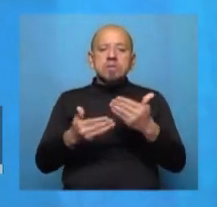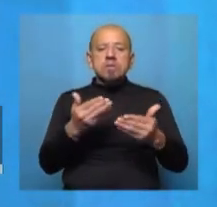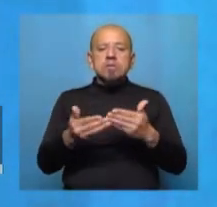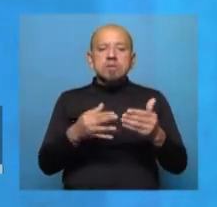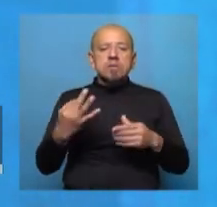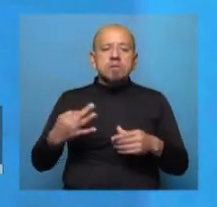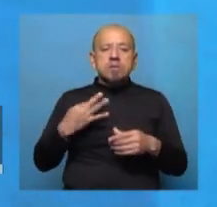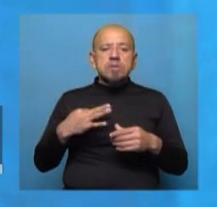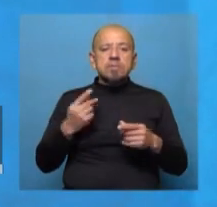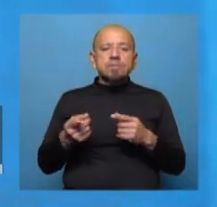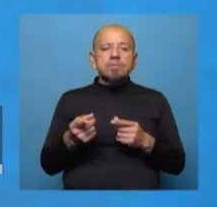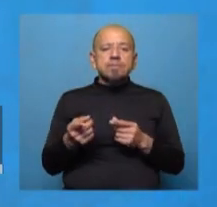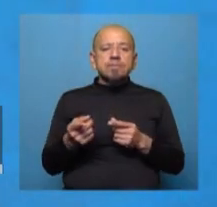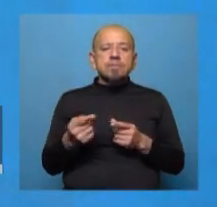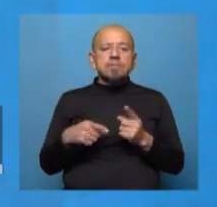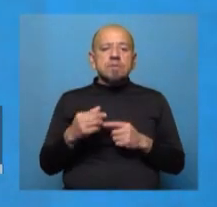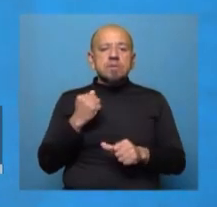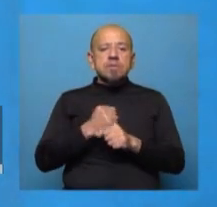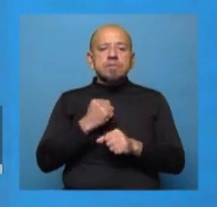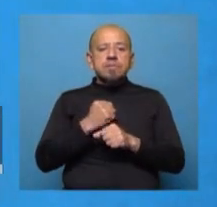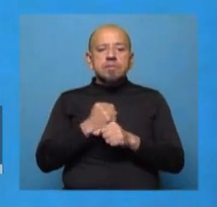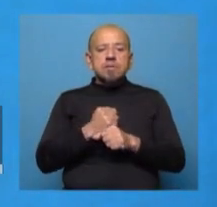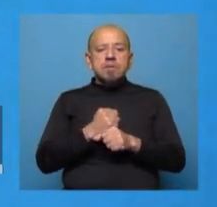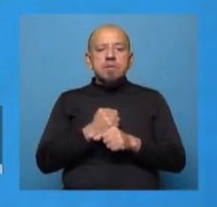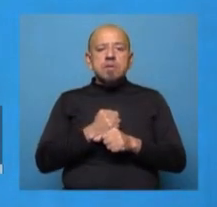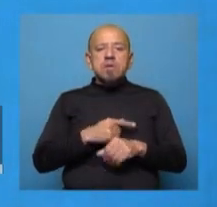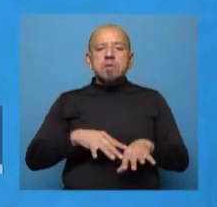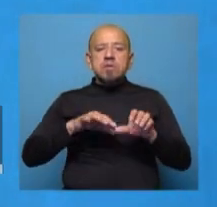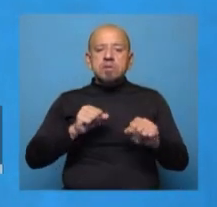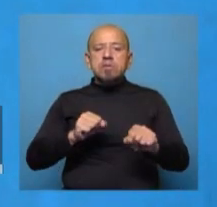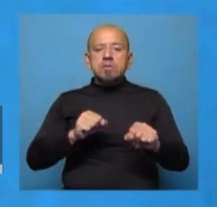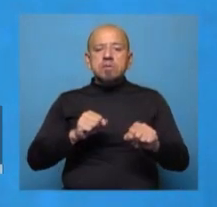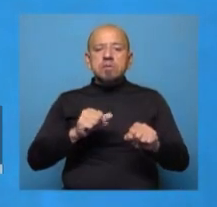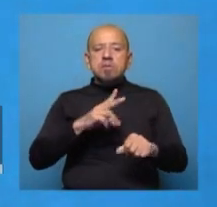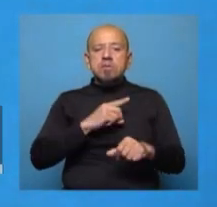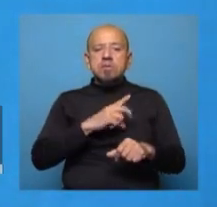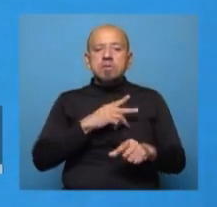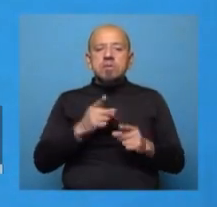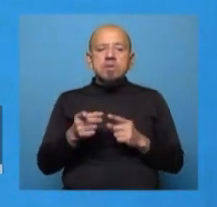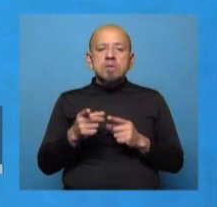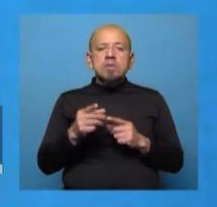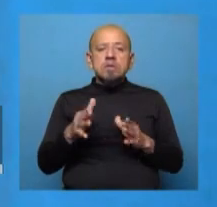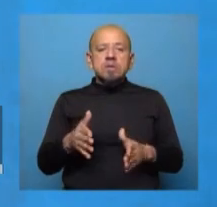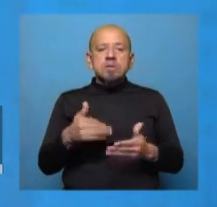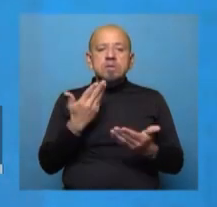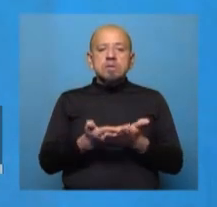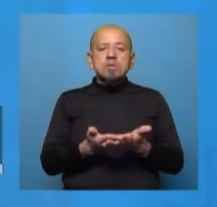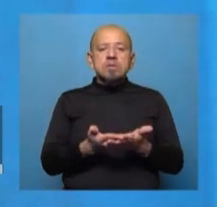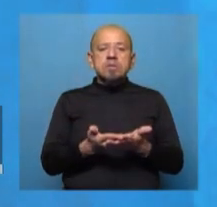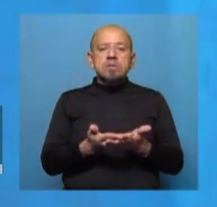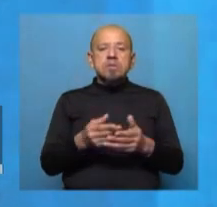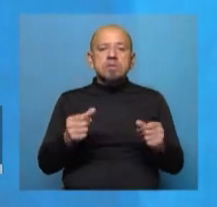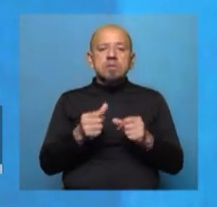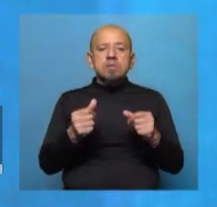últimos años eh trabaja con un nivel de compromiso asombroso son los que Proponen la creación